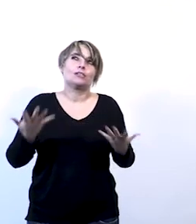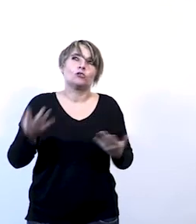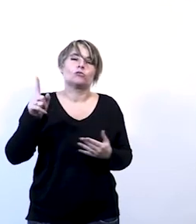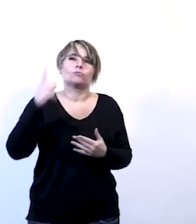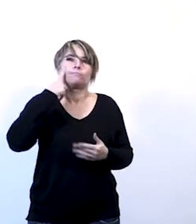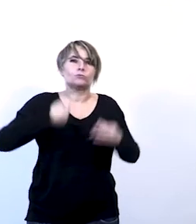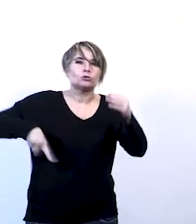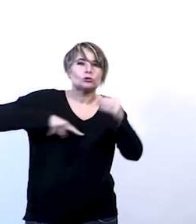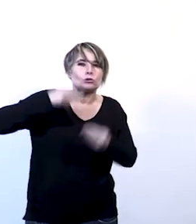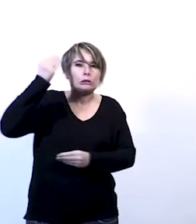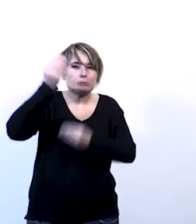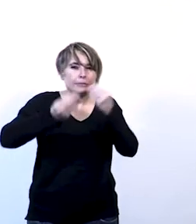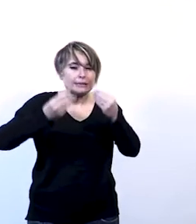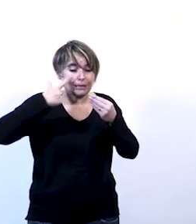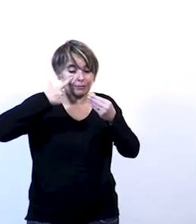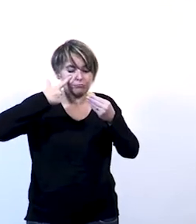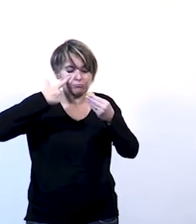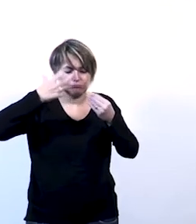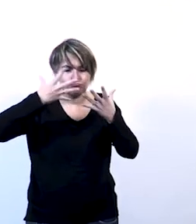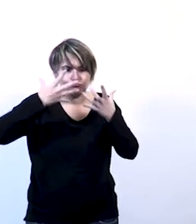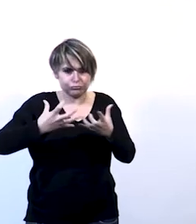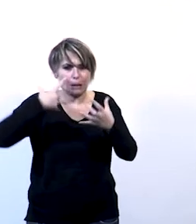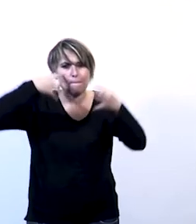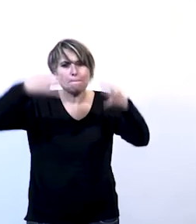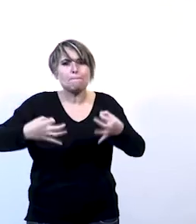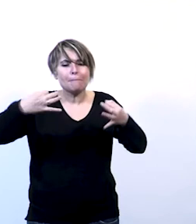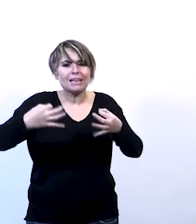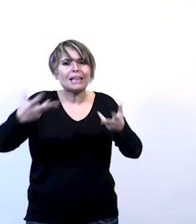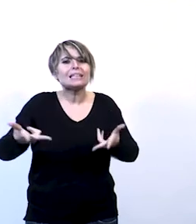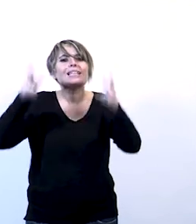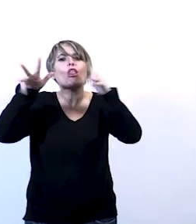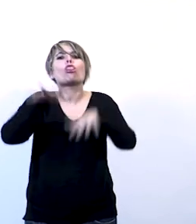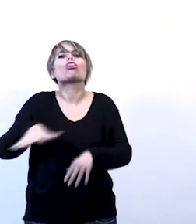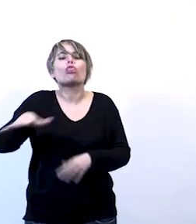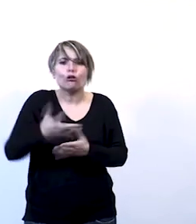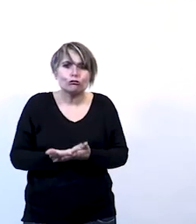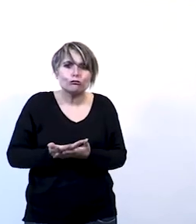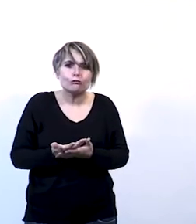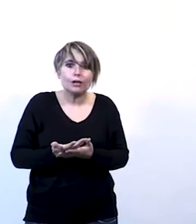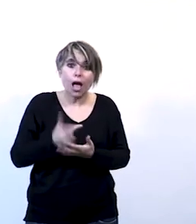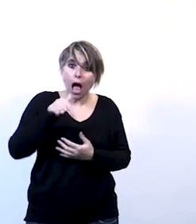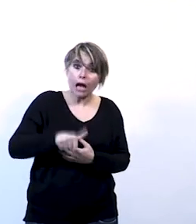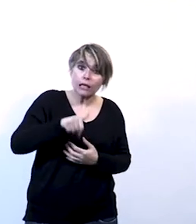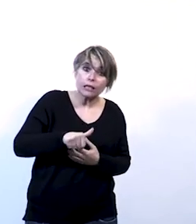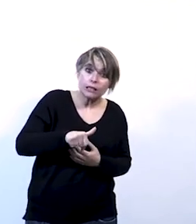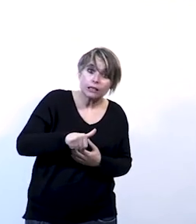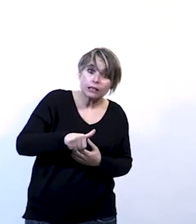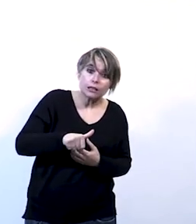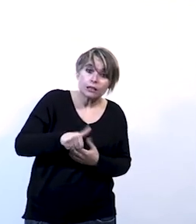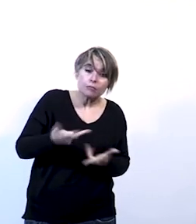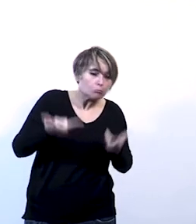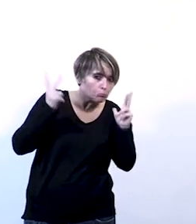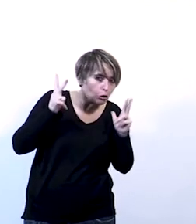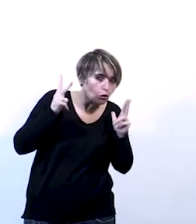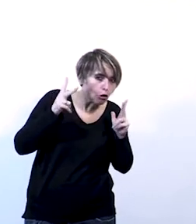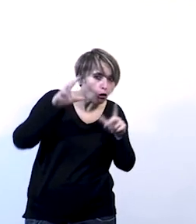a pensar bien, la verdad, ¿dónde está el sionismo? ¿Está sentado y nada más? ¿Está